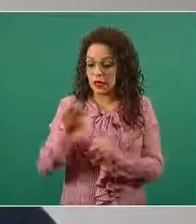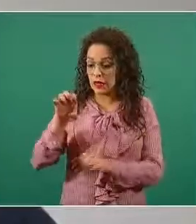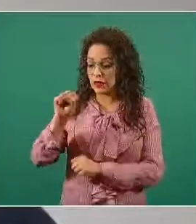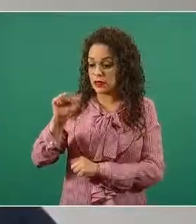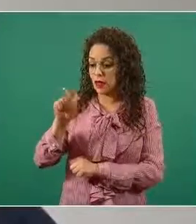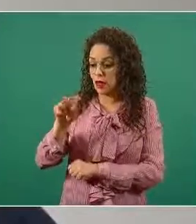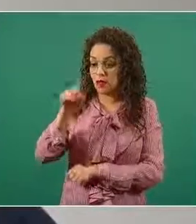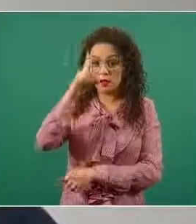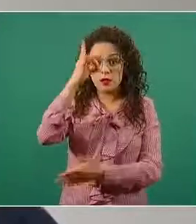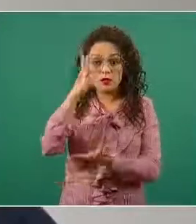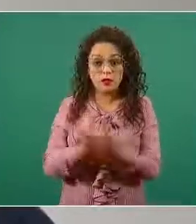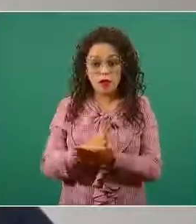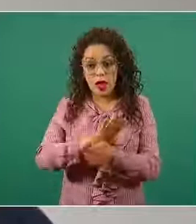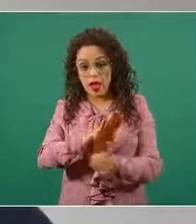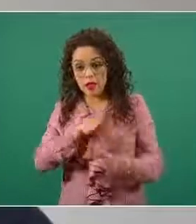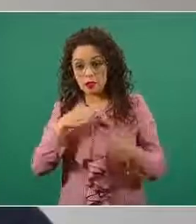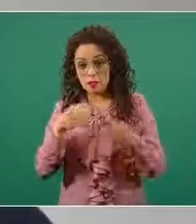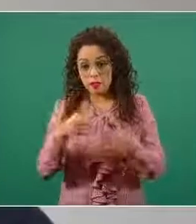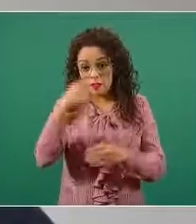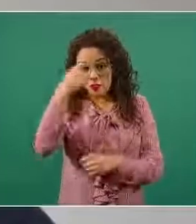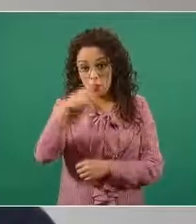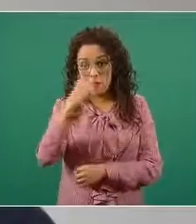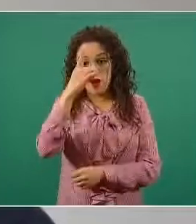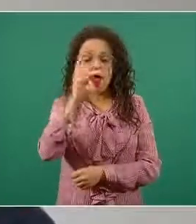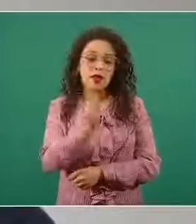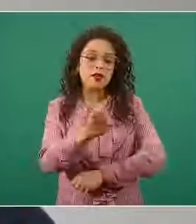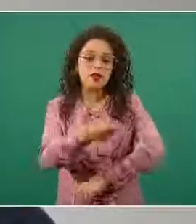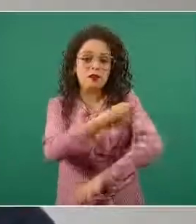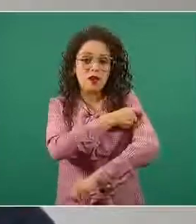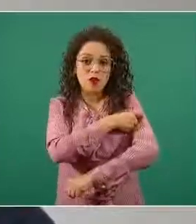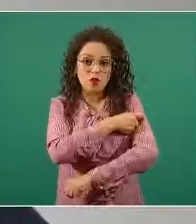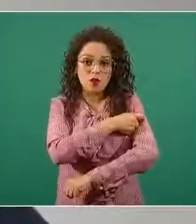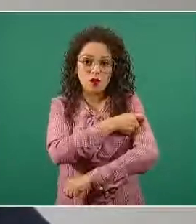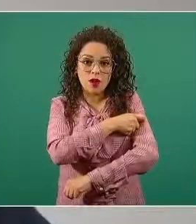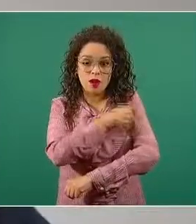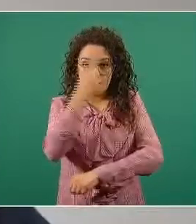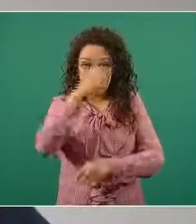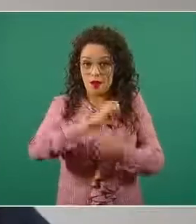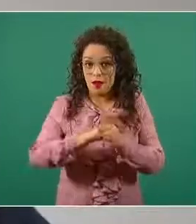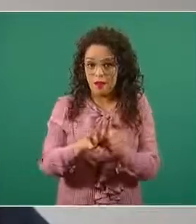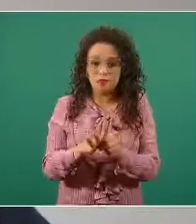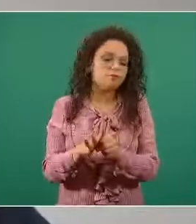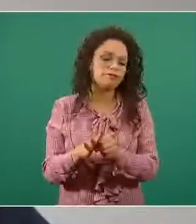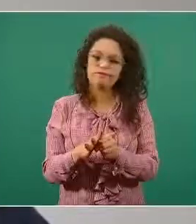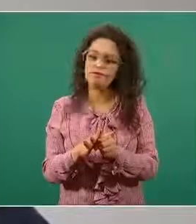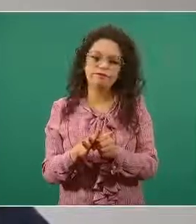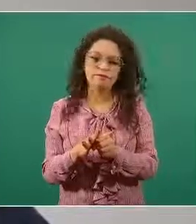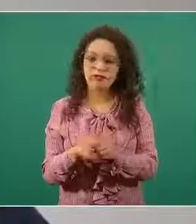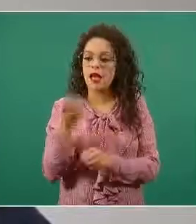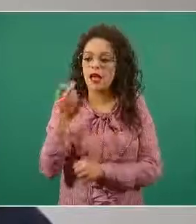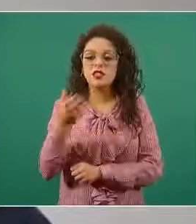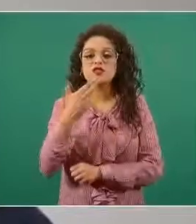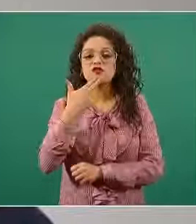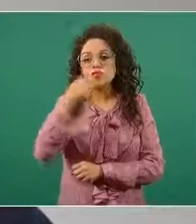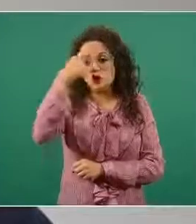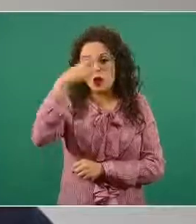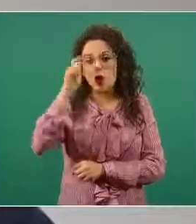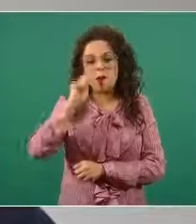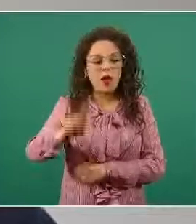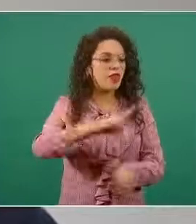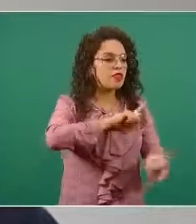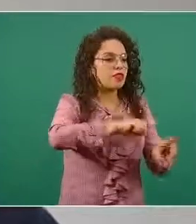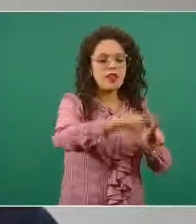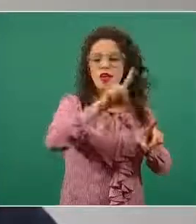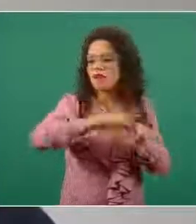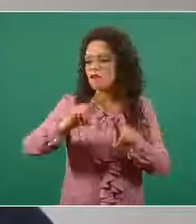exclusivo o específico para la vacuna contra el virus SARS-CoV-2. Este es un sistema que funciona para la aplicación de todas las vacunas.